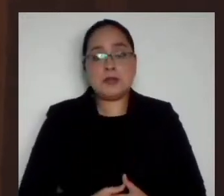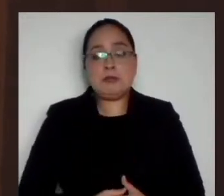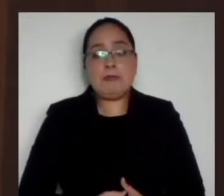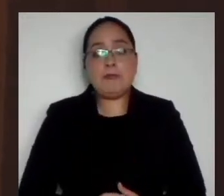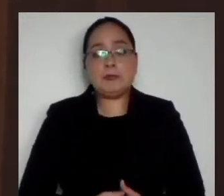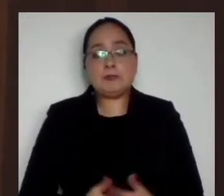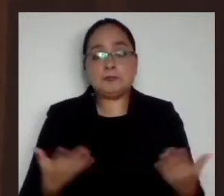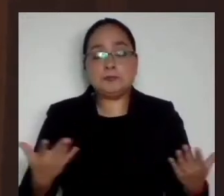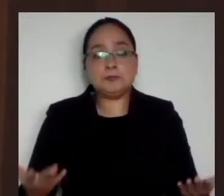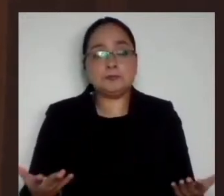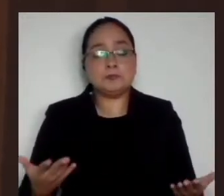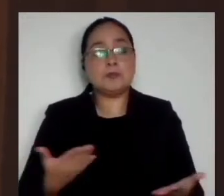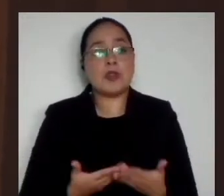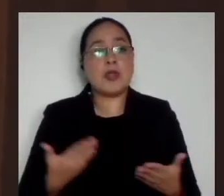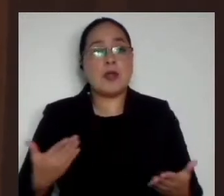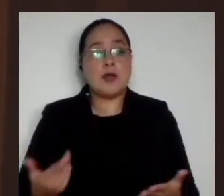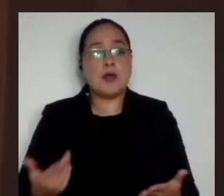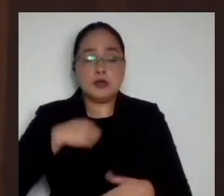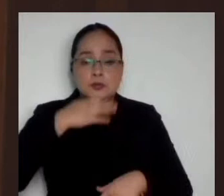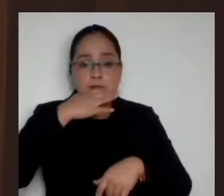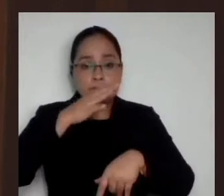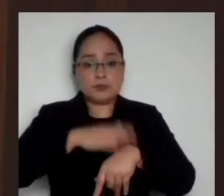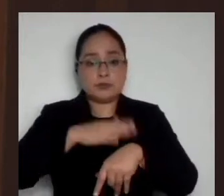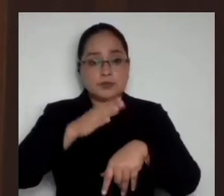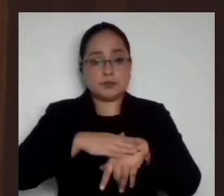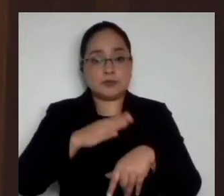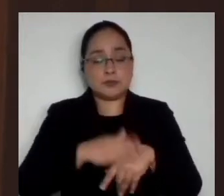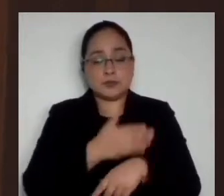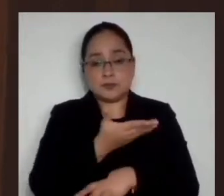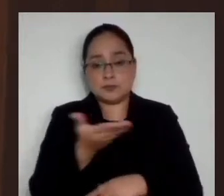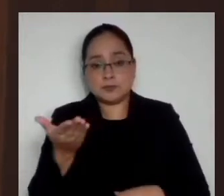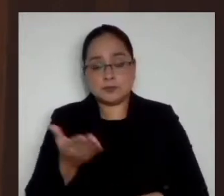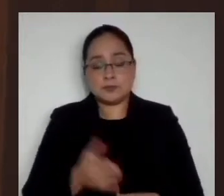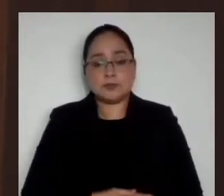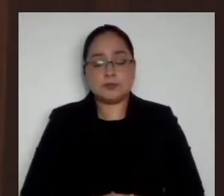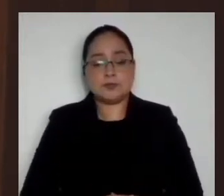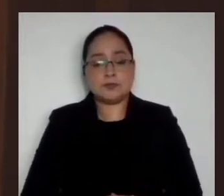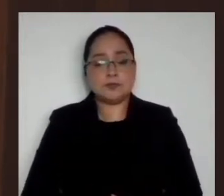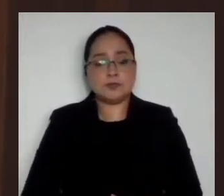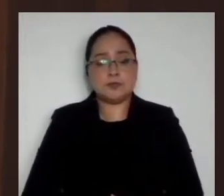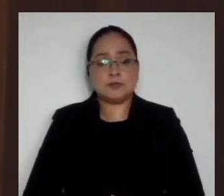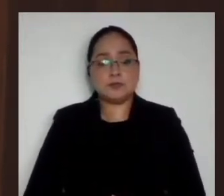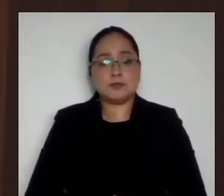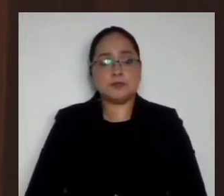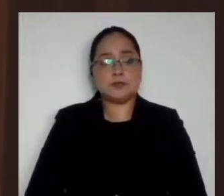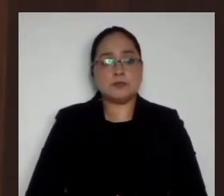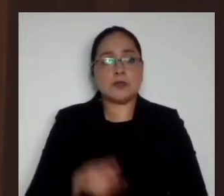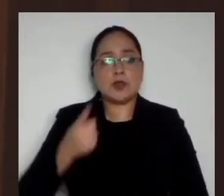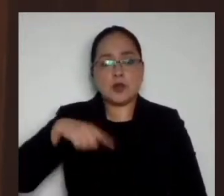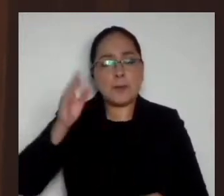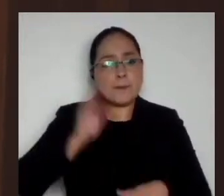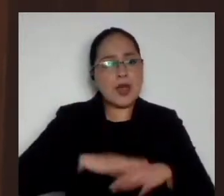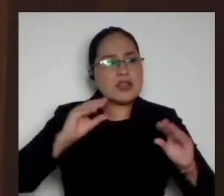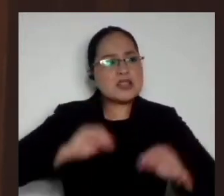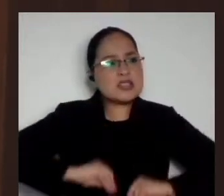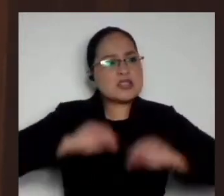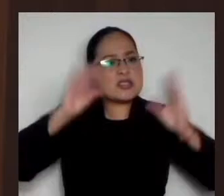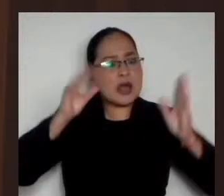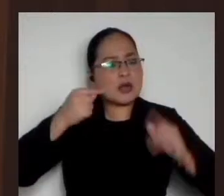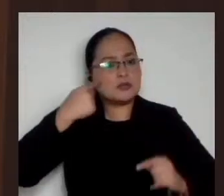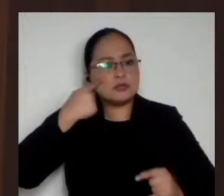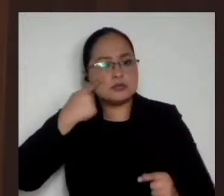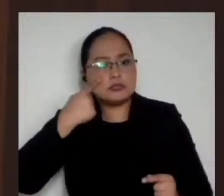Entonces, yo sí invitaría a que viéramos con objetividad, con claridad,